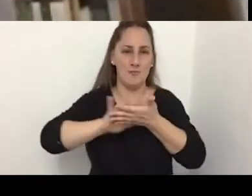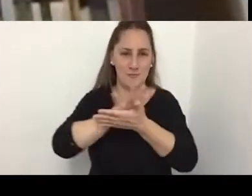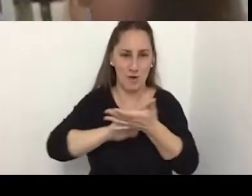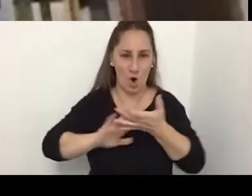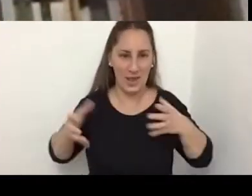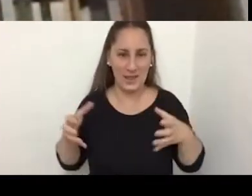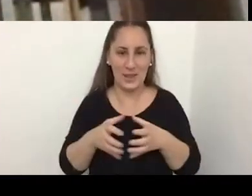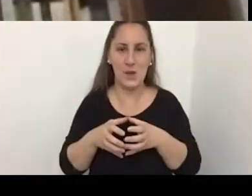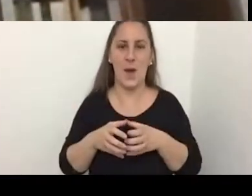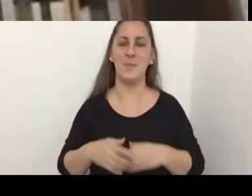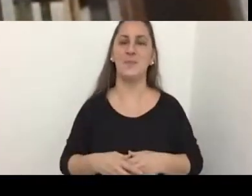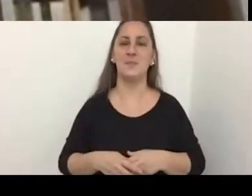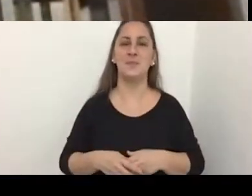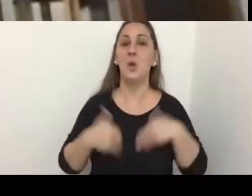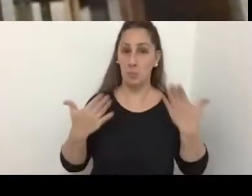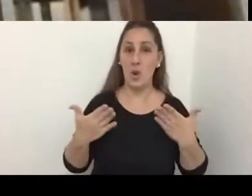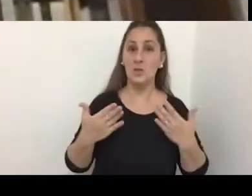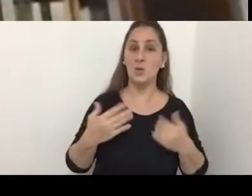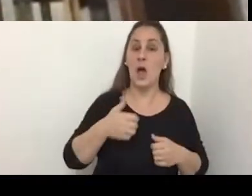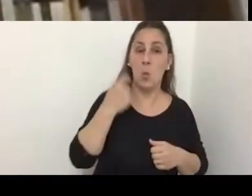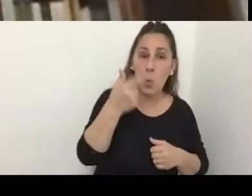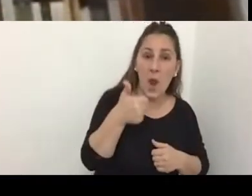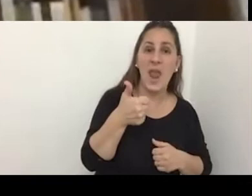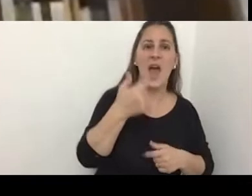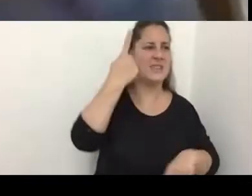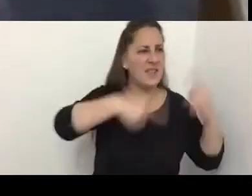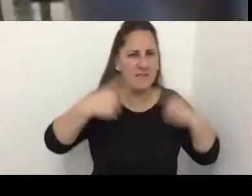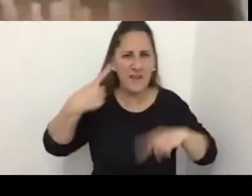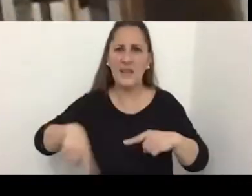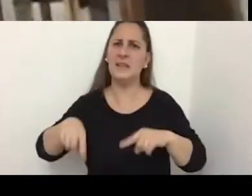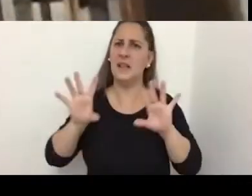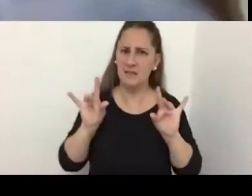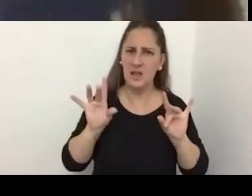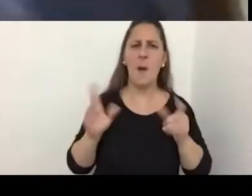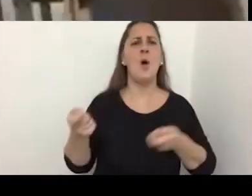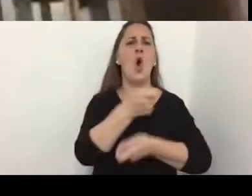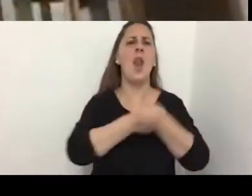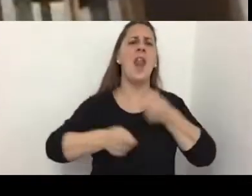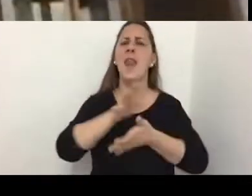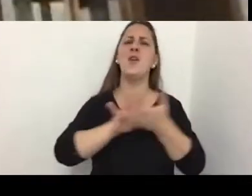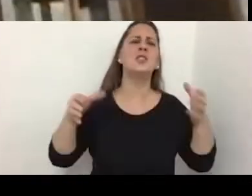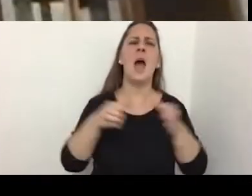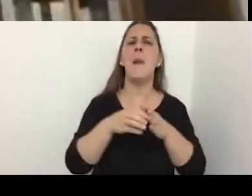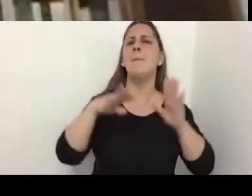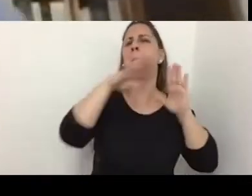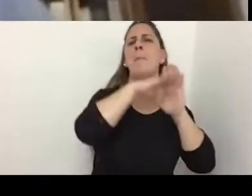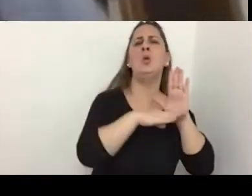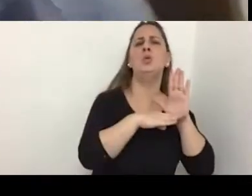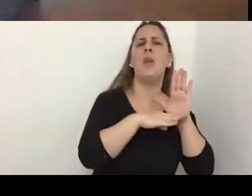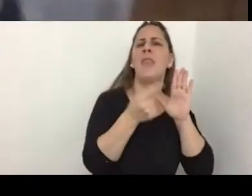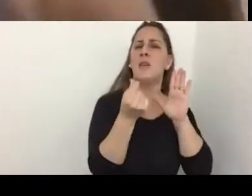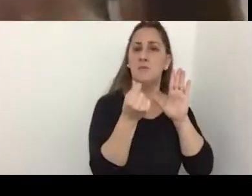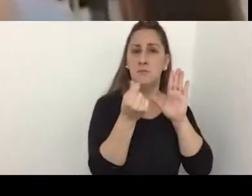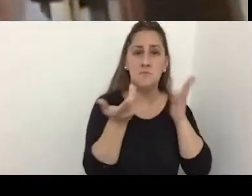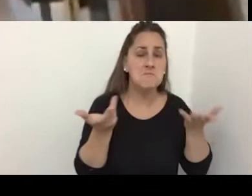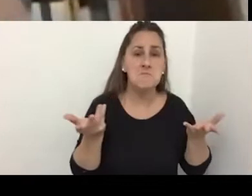Y por eso es tan rica y tan diversa y tan compleja. Entonces cuando dicen, vamos a negociar la pauta de tanto, sí, qué sé yo, sí. A